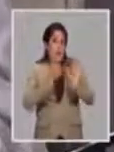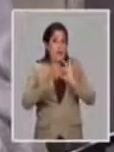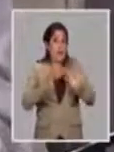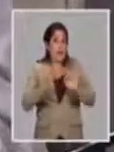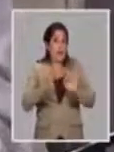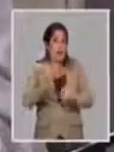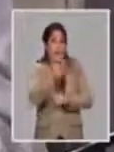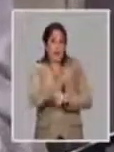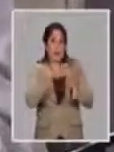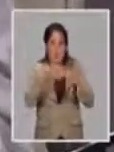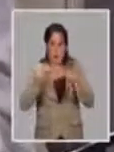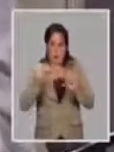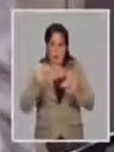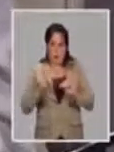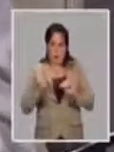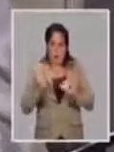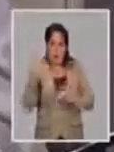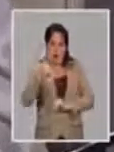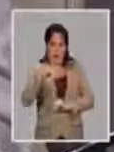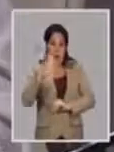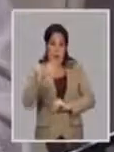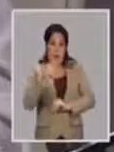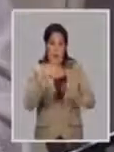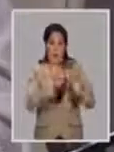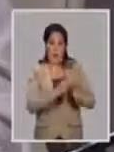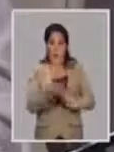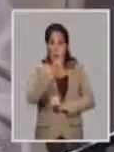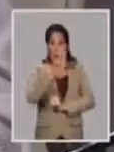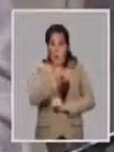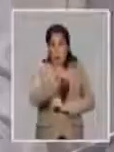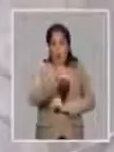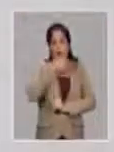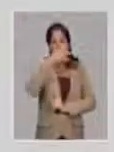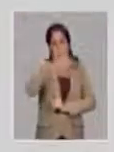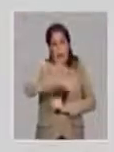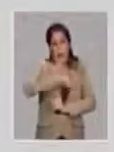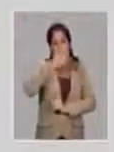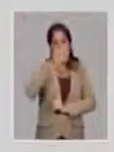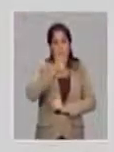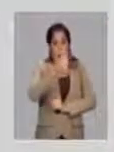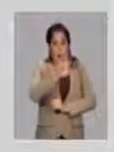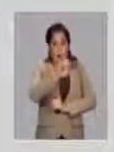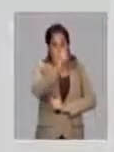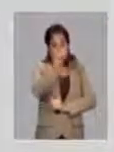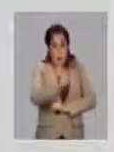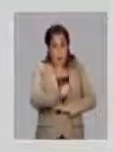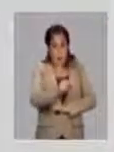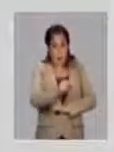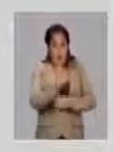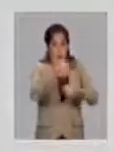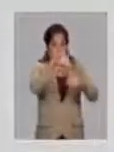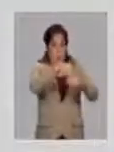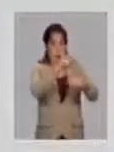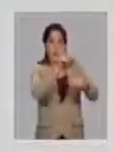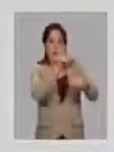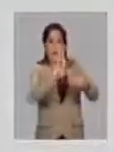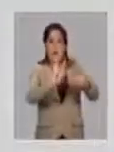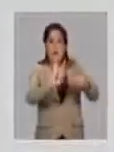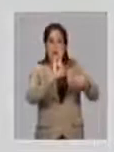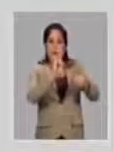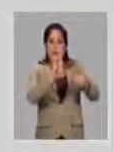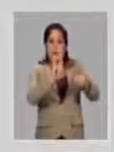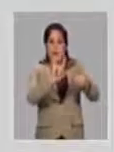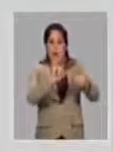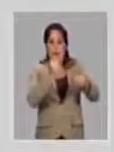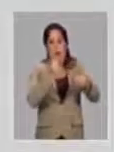la seguridad de un nuevo producto. Entonces, en el ensayo clínico fase 1 podemos comentar que de los 40 sujetos que estaban involucrados,